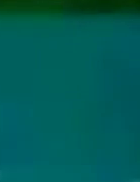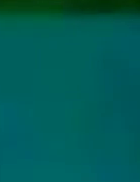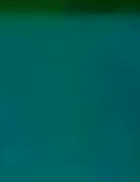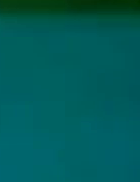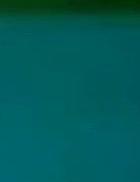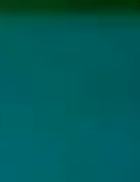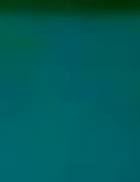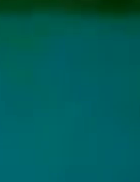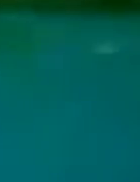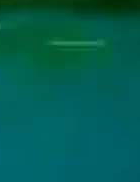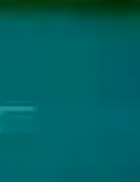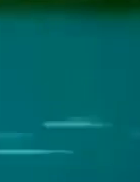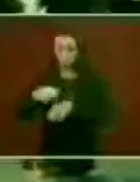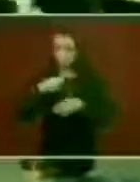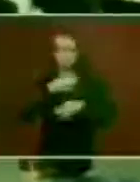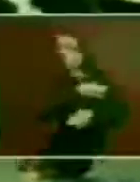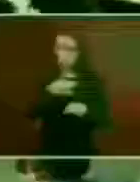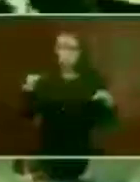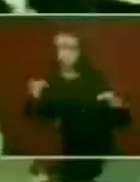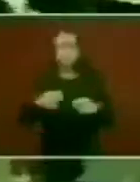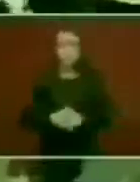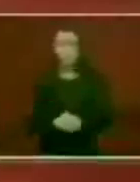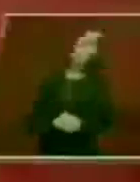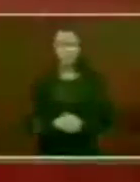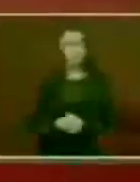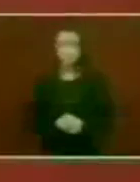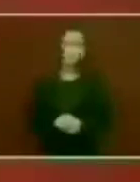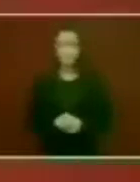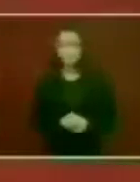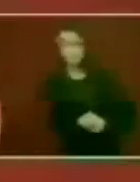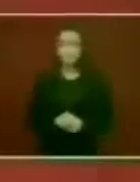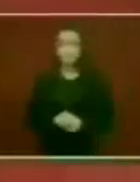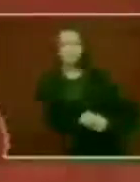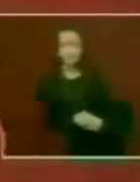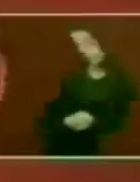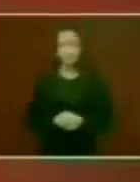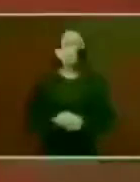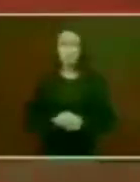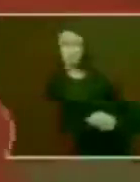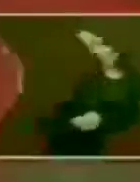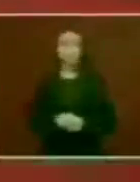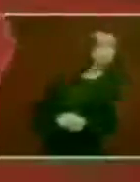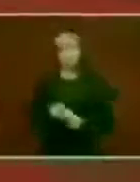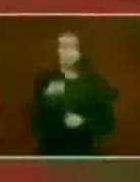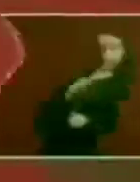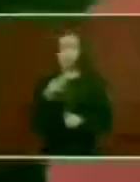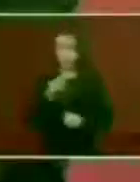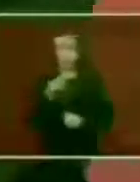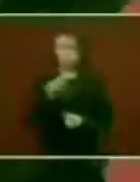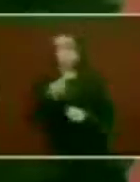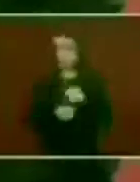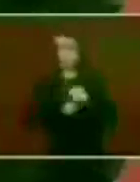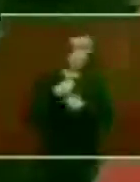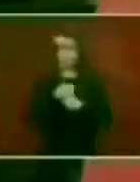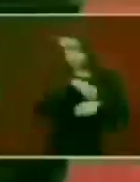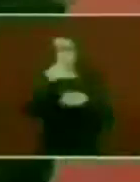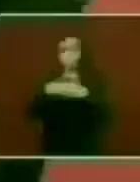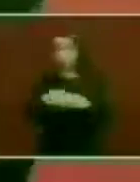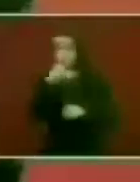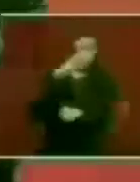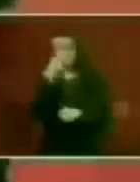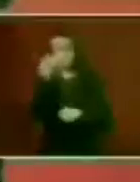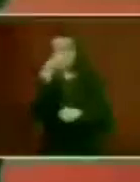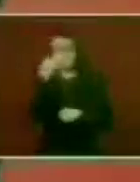una iniciativa para quitarlos. Terminando el ciclo escolar actual, voy a proponer